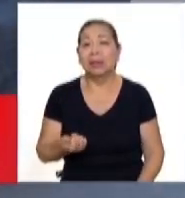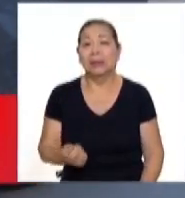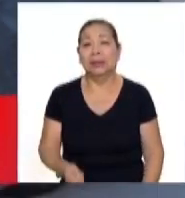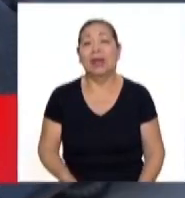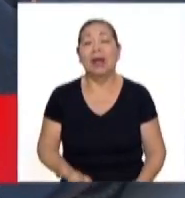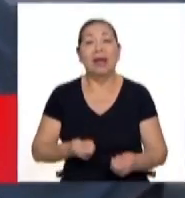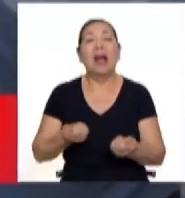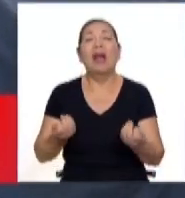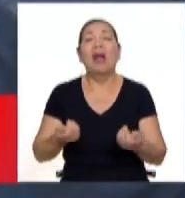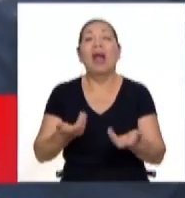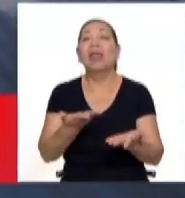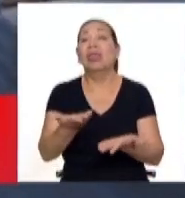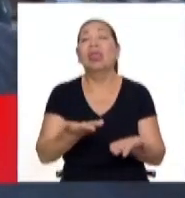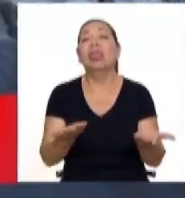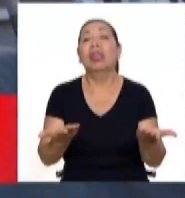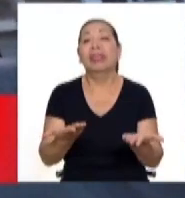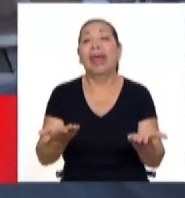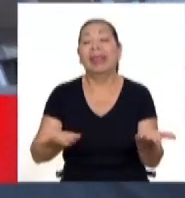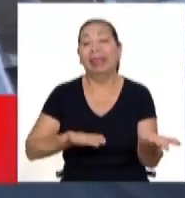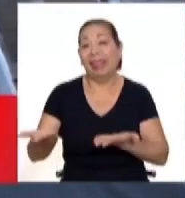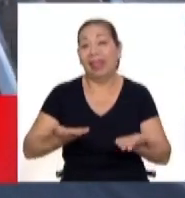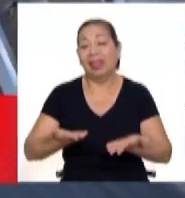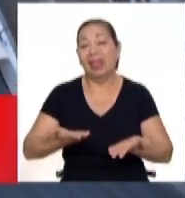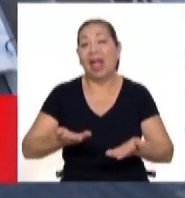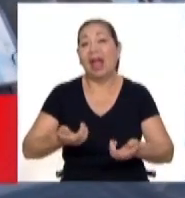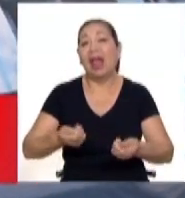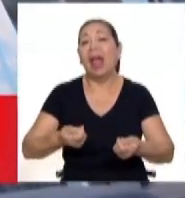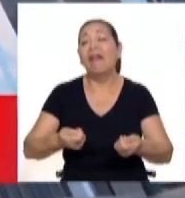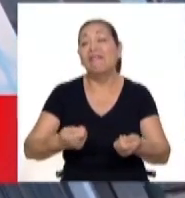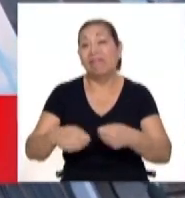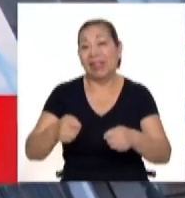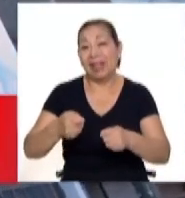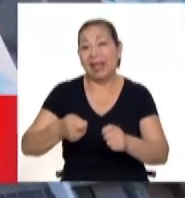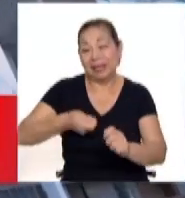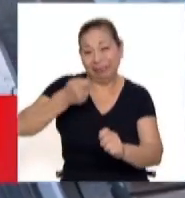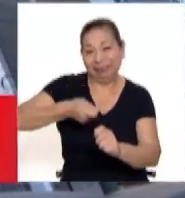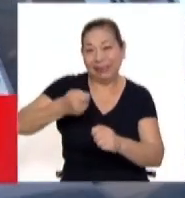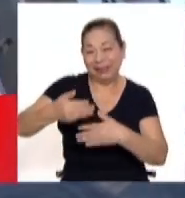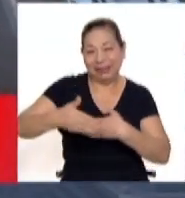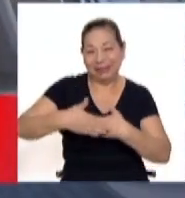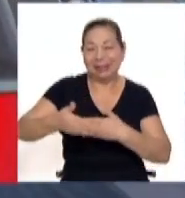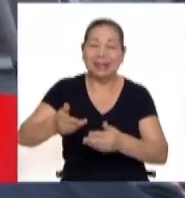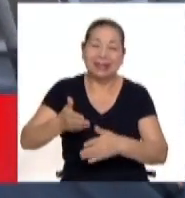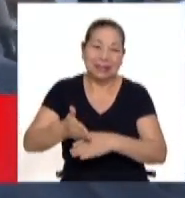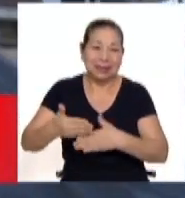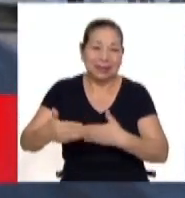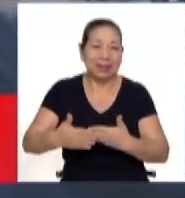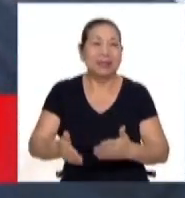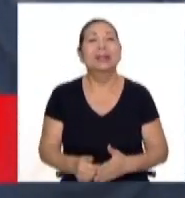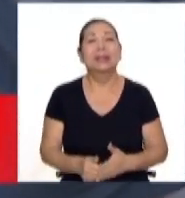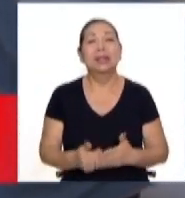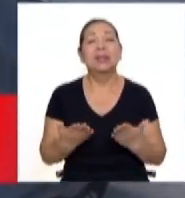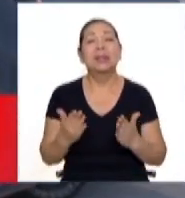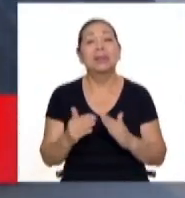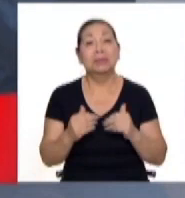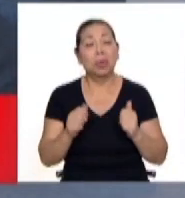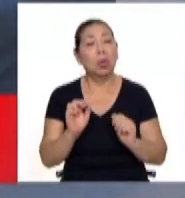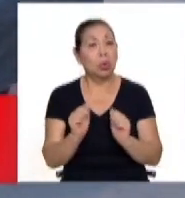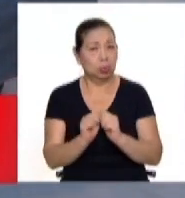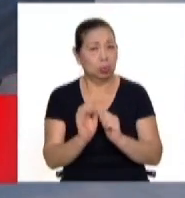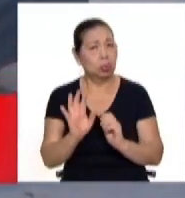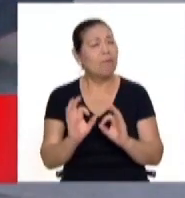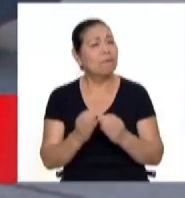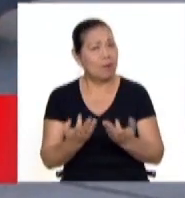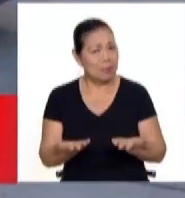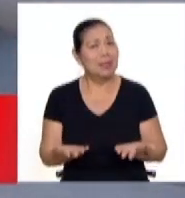la ferretería. Él nos ha señalado que cuenta con un negocio a pocas cuadras de esta vivienda donde él reside con su